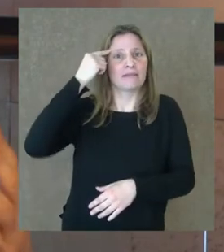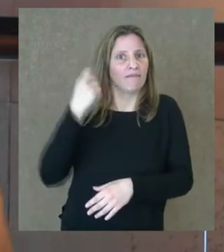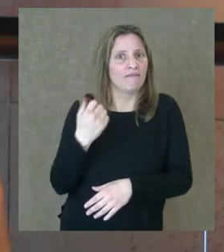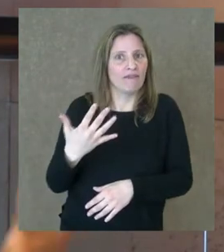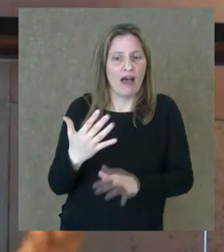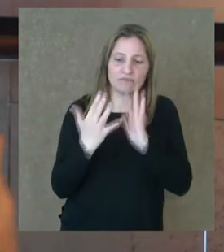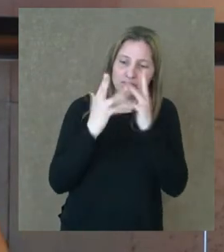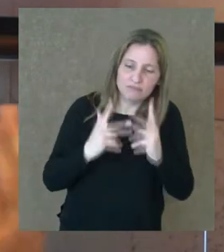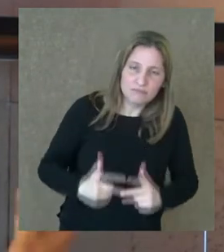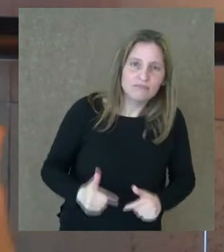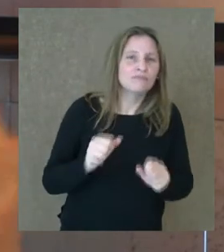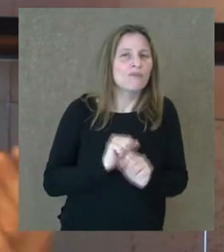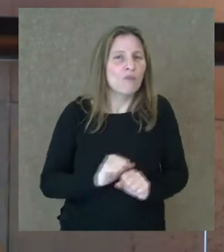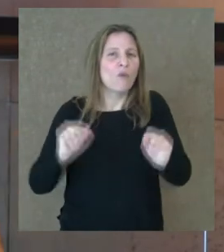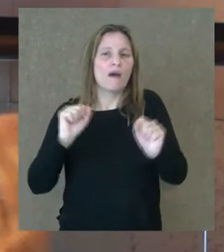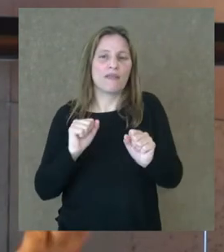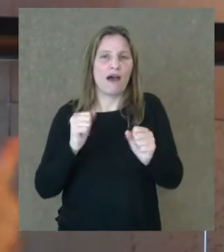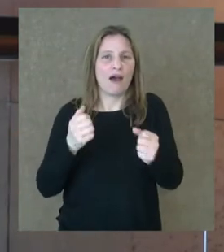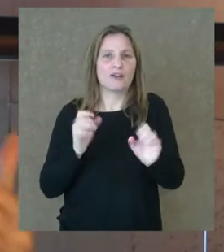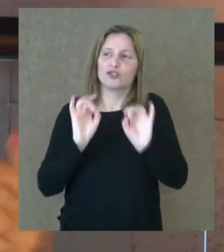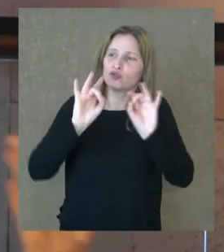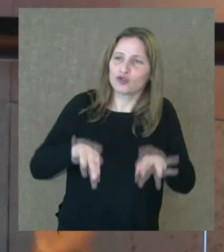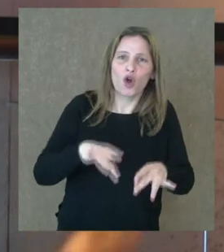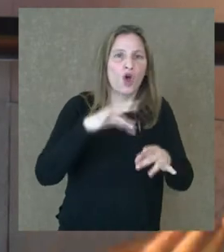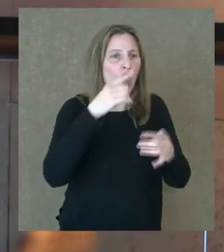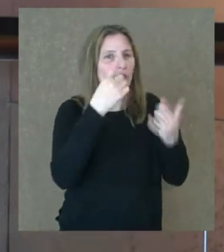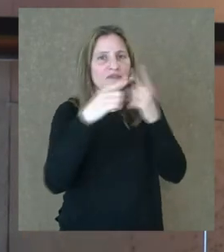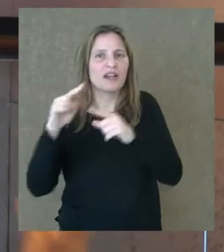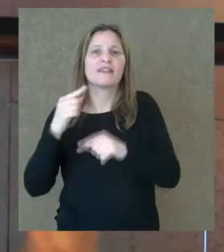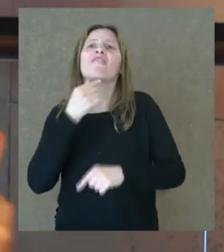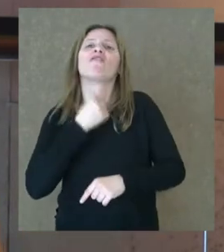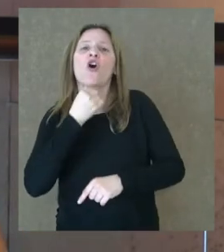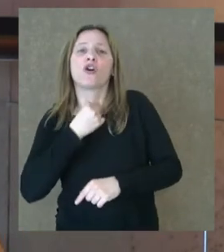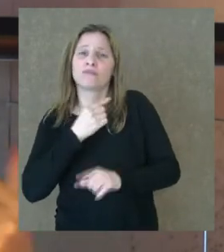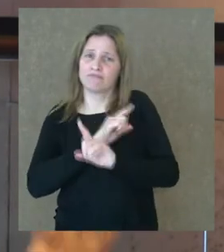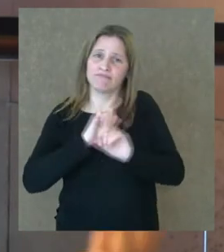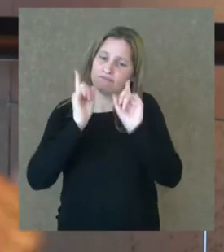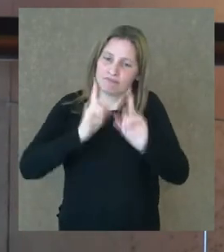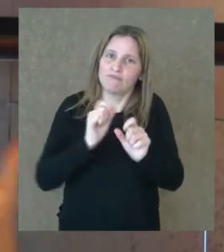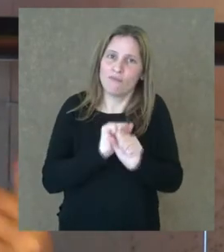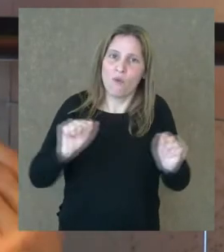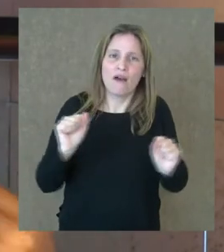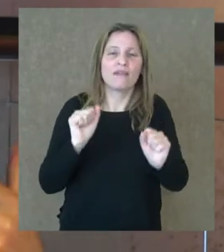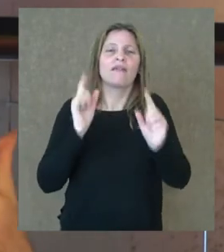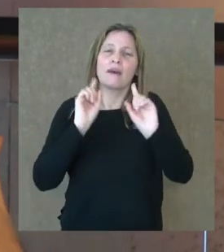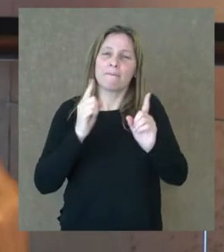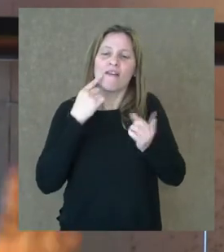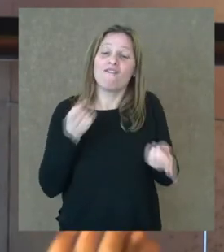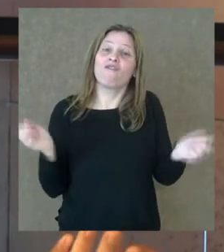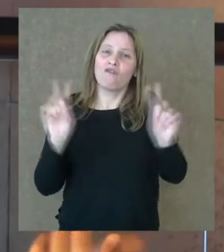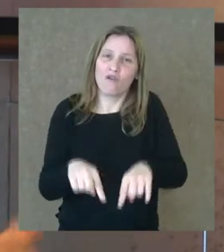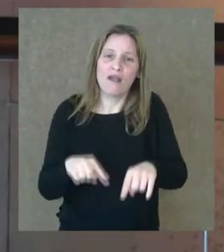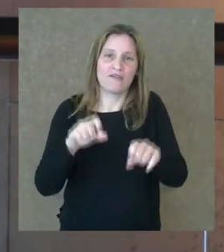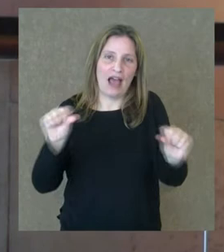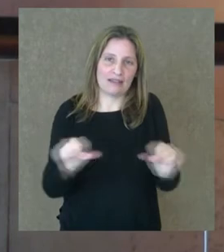que en este armado de que pudiera dar la posibilidad no solamente hubiera diferentes registros sino que también hubiera una posibilidad del regreso